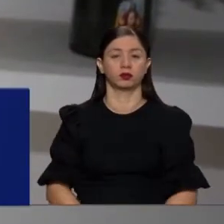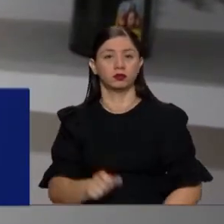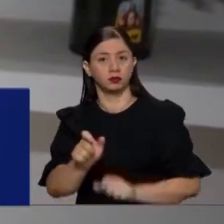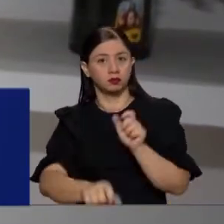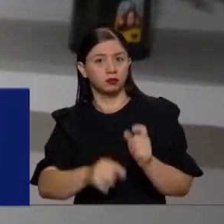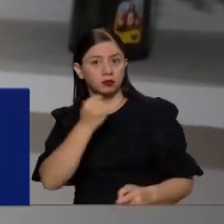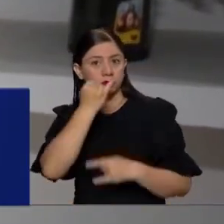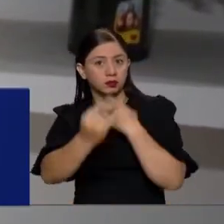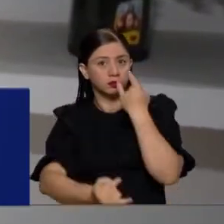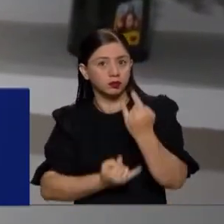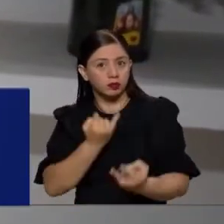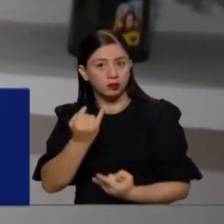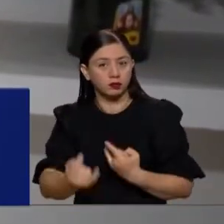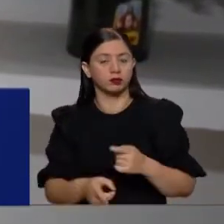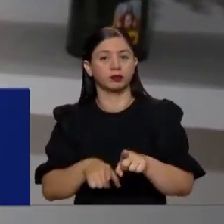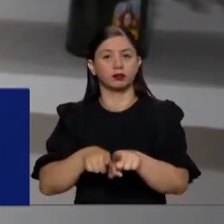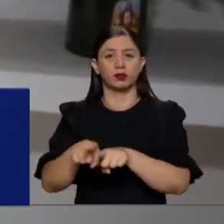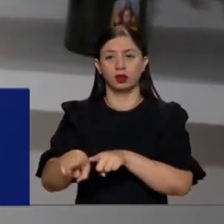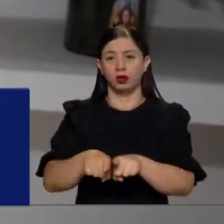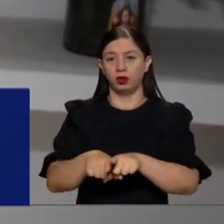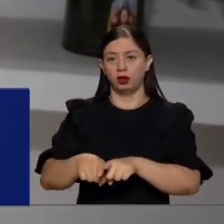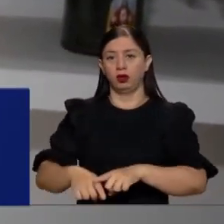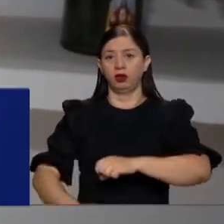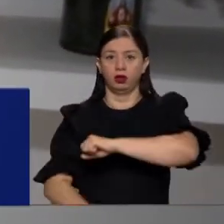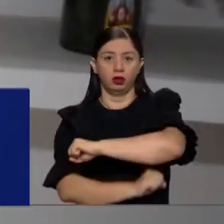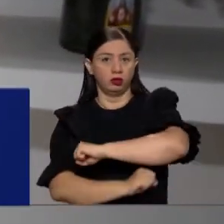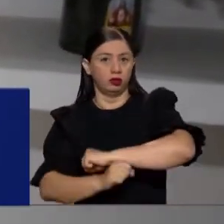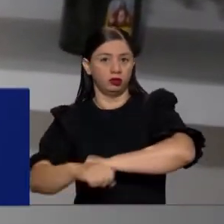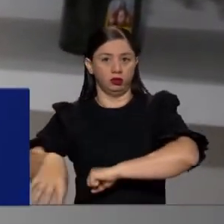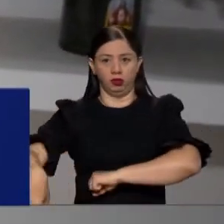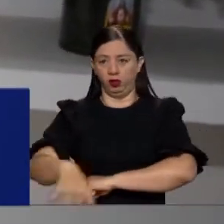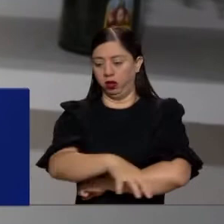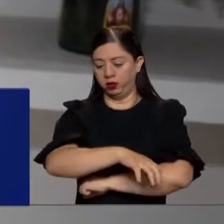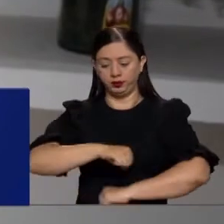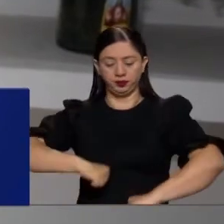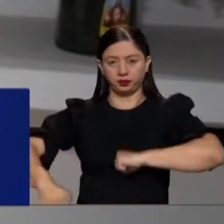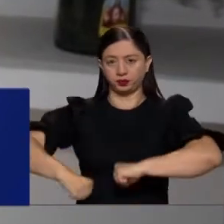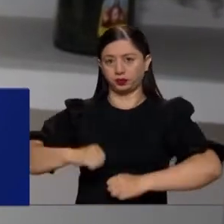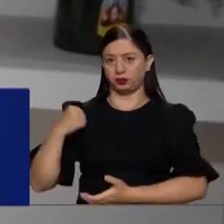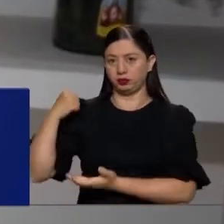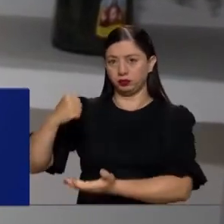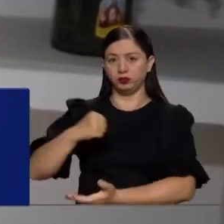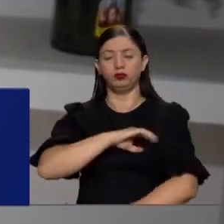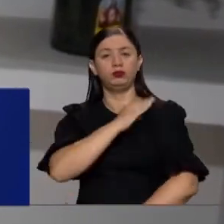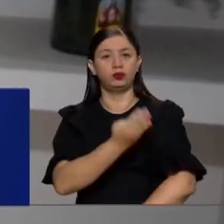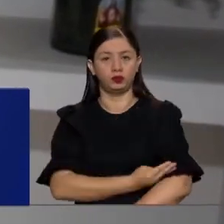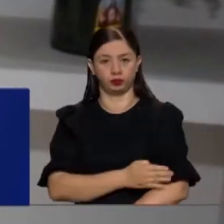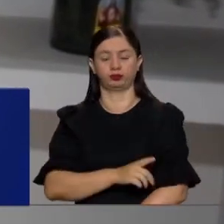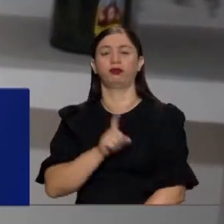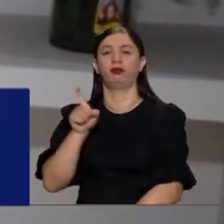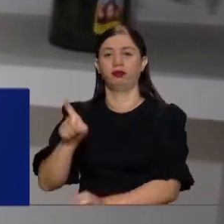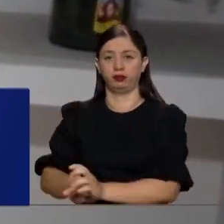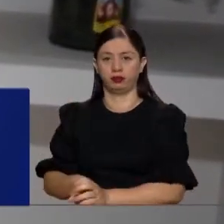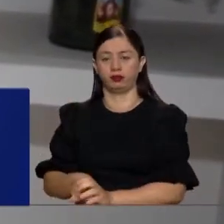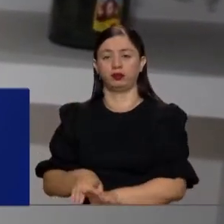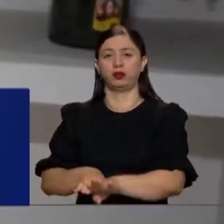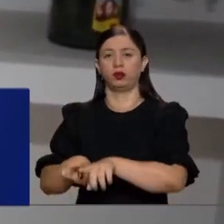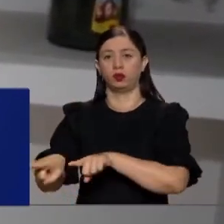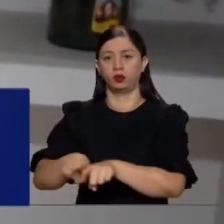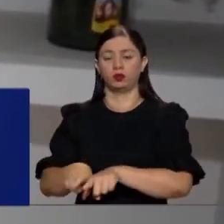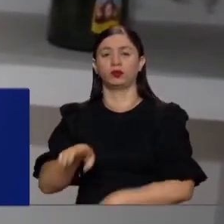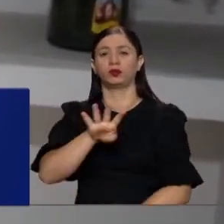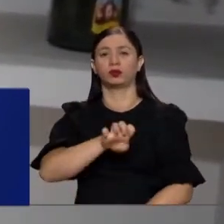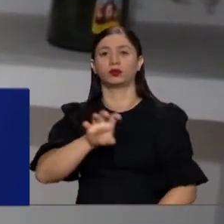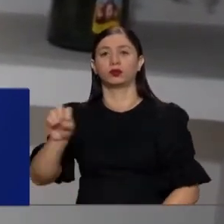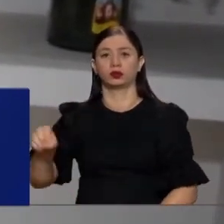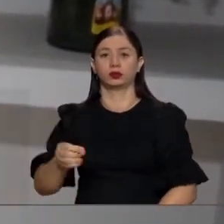interesadas y con la competencia y la infraestructura, la logística y el músculo financiero necesario se presenten para atender a los casi